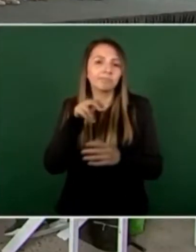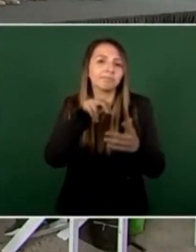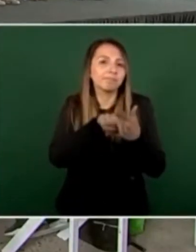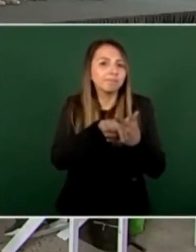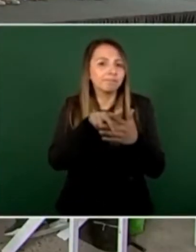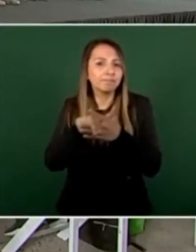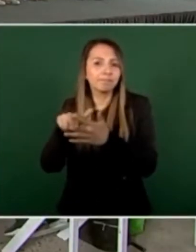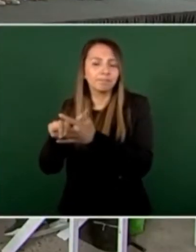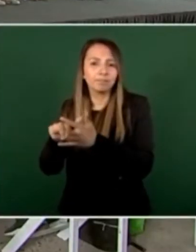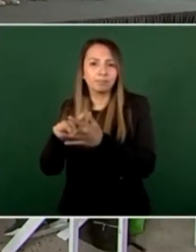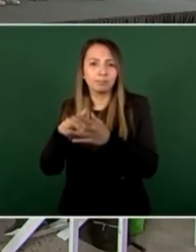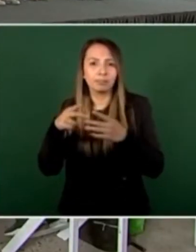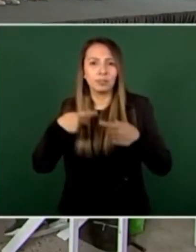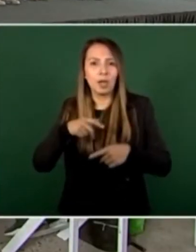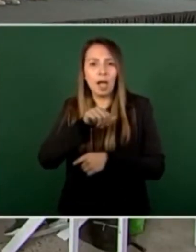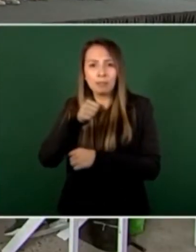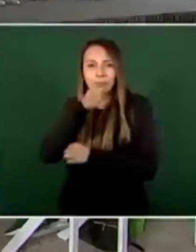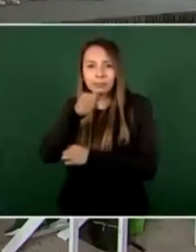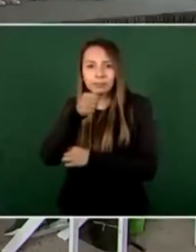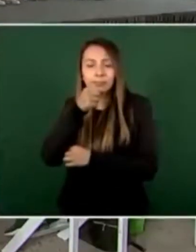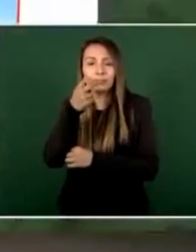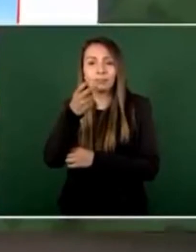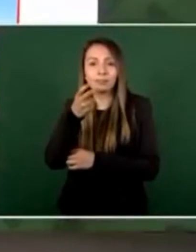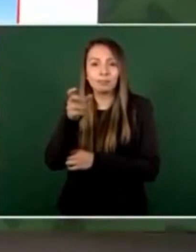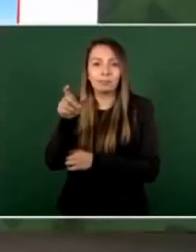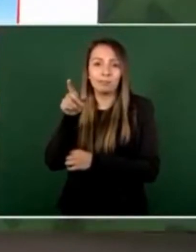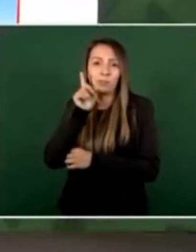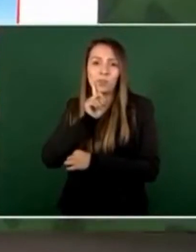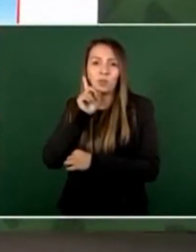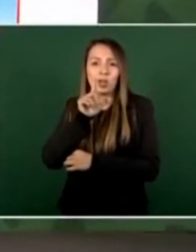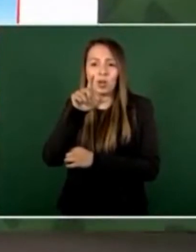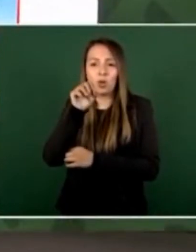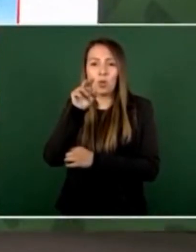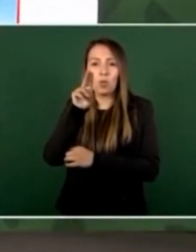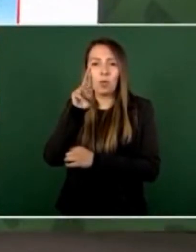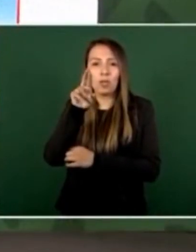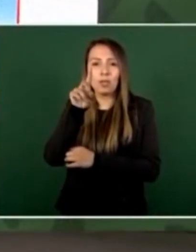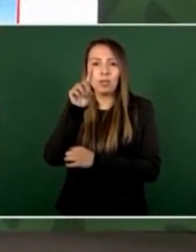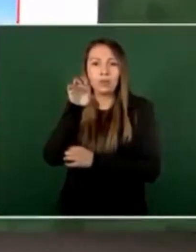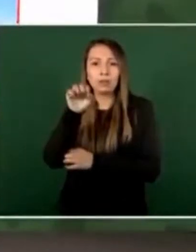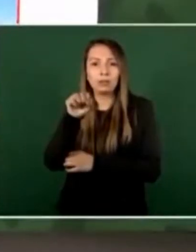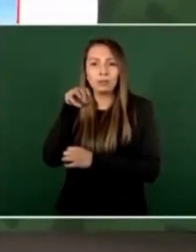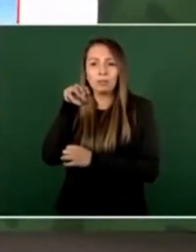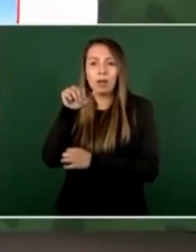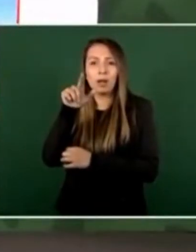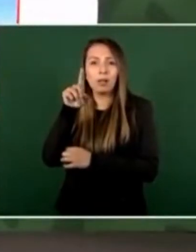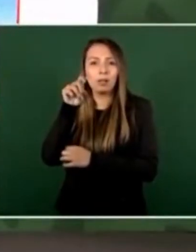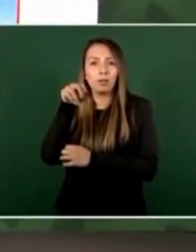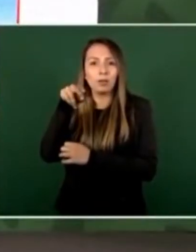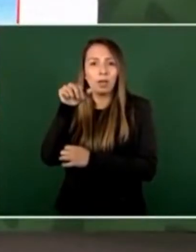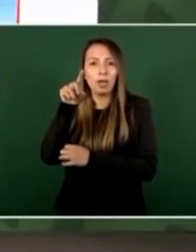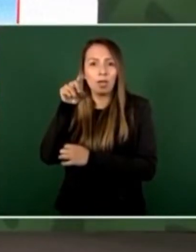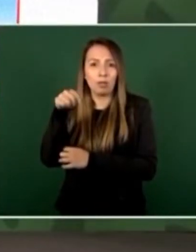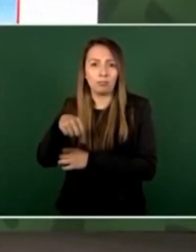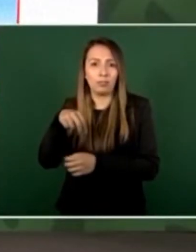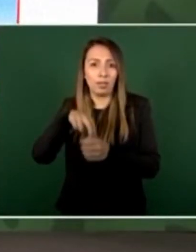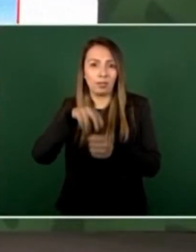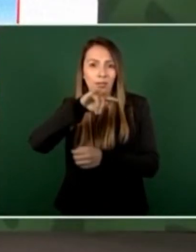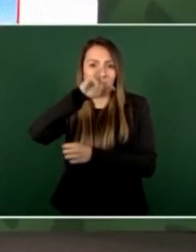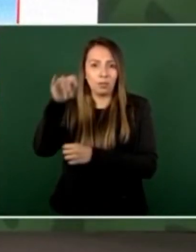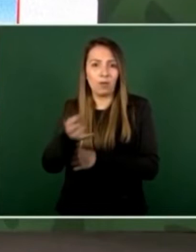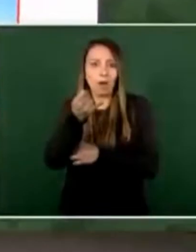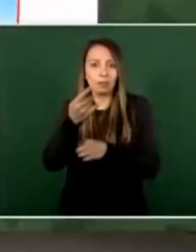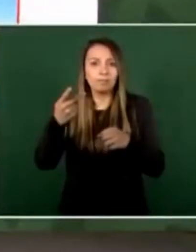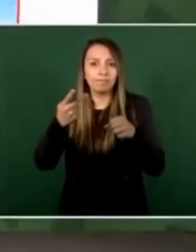su parte, el subsecretario de Seguridad Pública, Ricardo Mejía, presentó los avances que se tienen en las investigaciones de